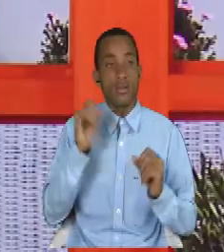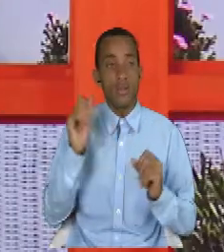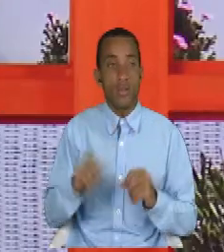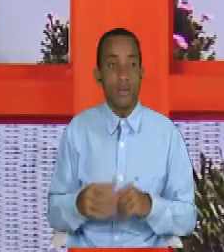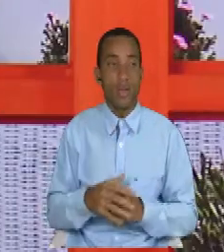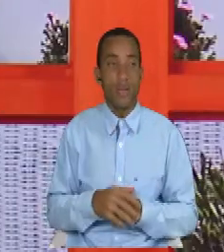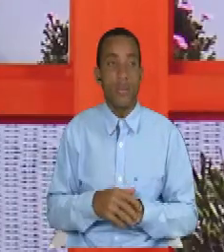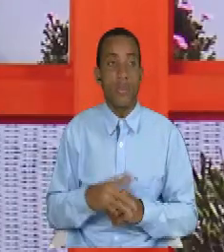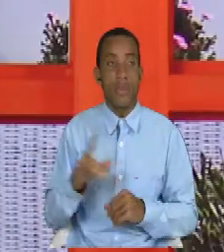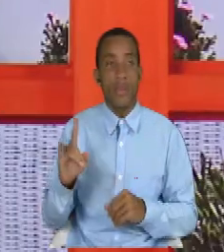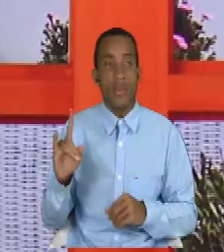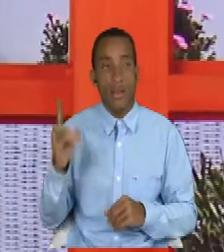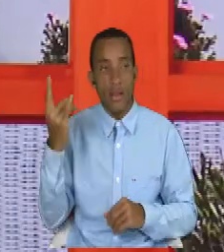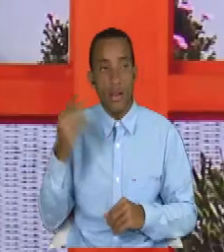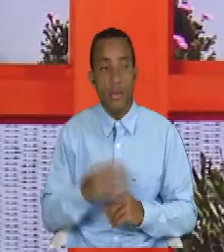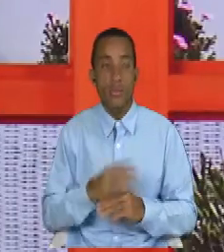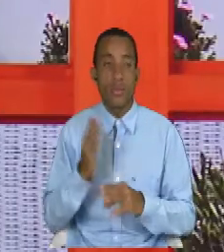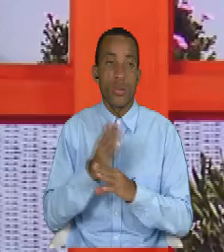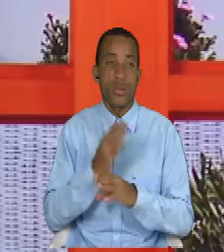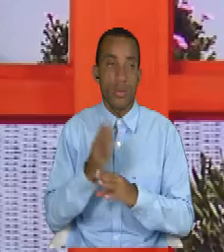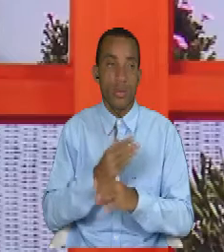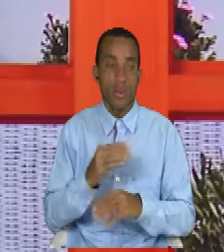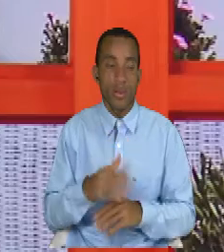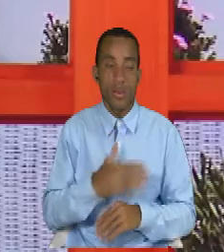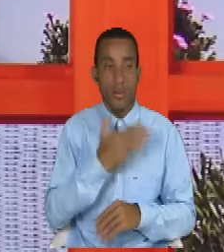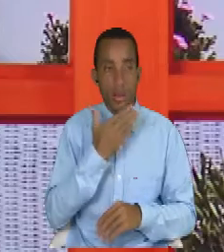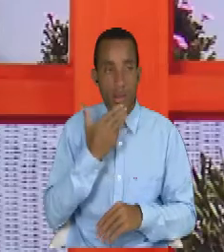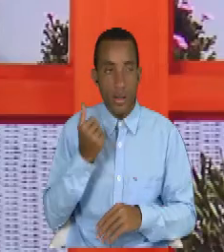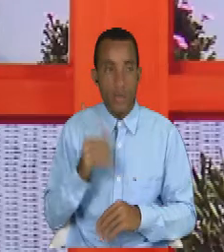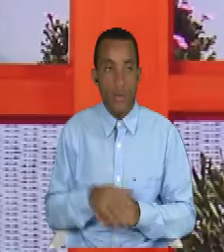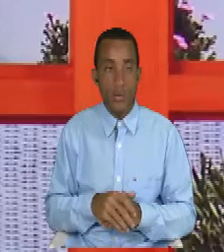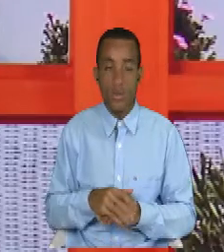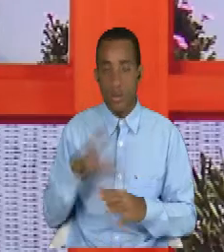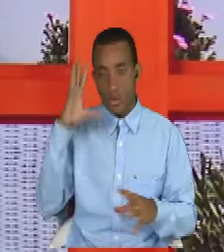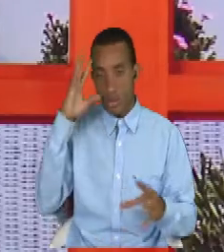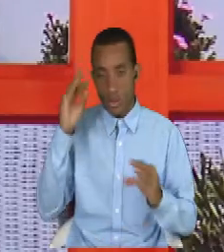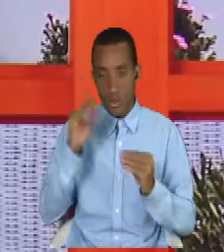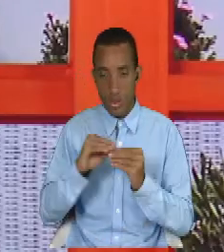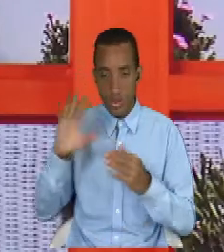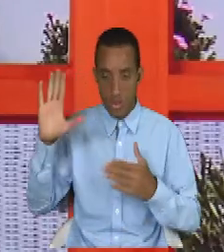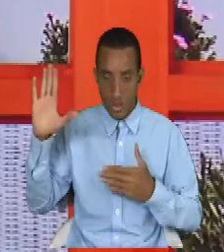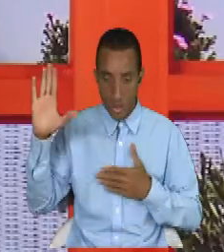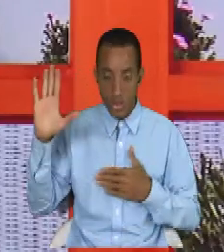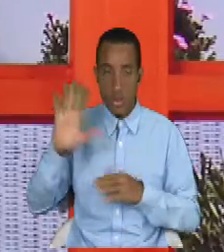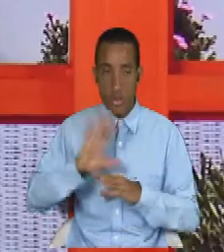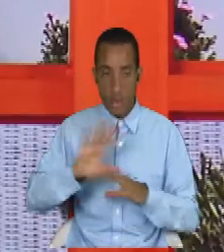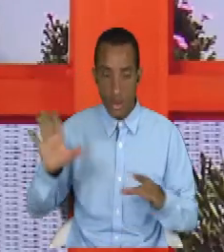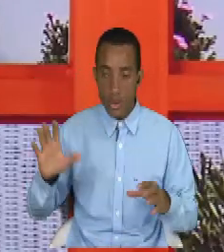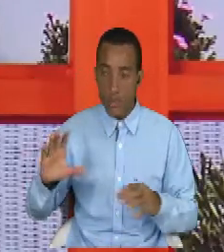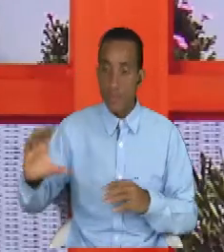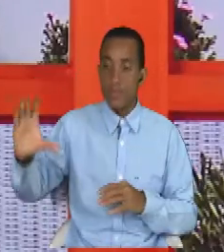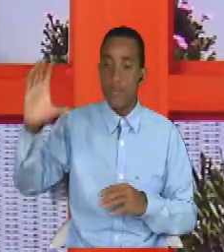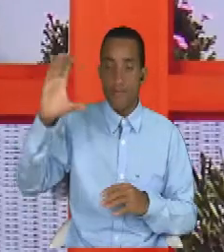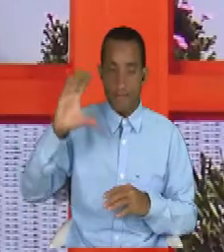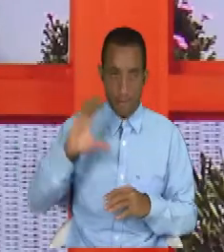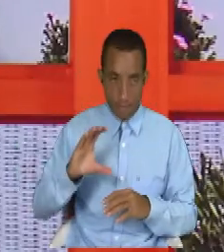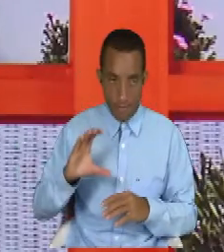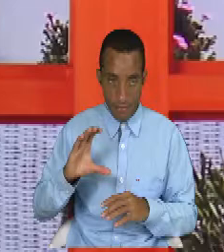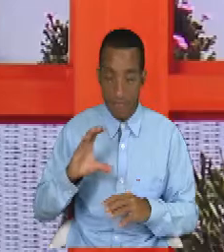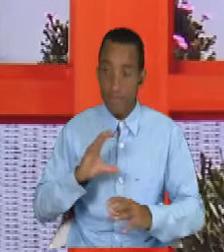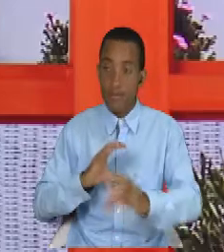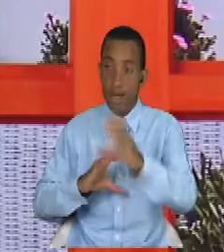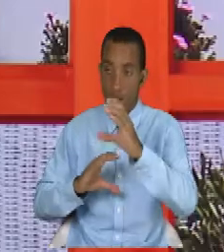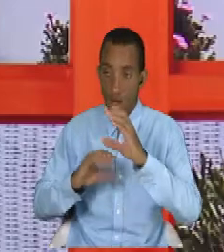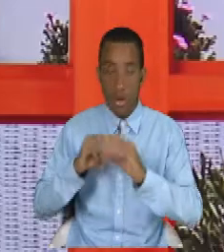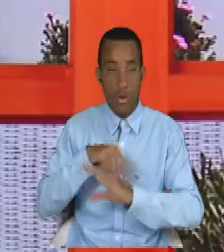puede involucrar en un problema entonces si es mejor pues que hagan el contrato de promesa de compraventa y cuando ya a finiquitar el negocio